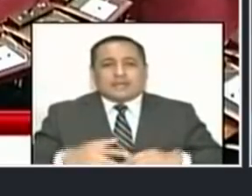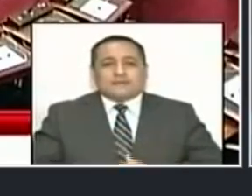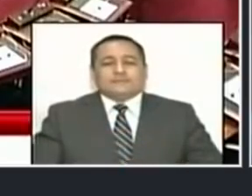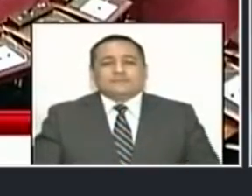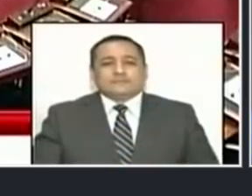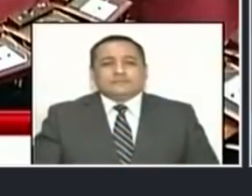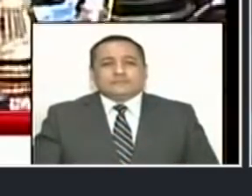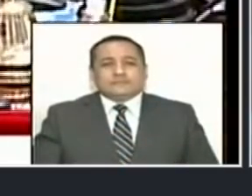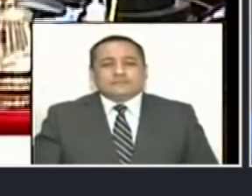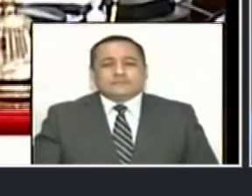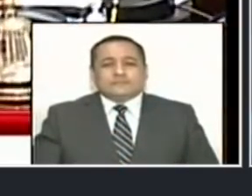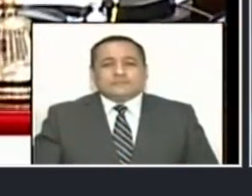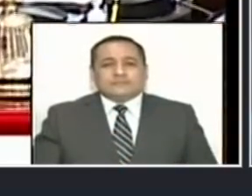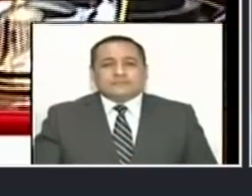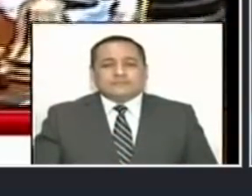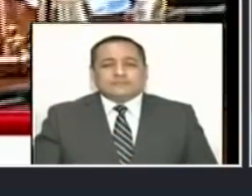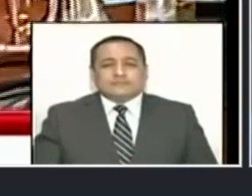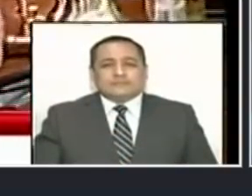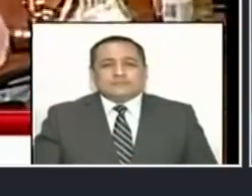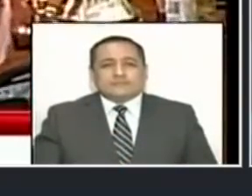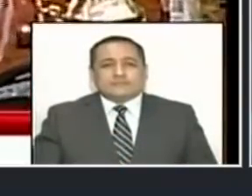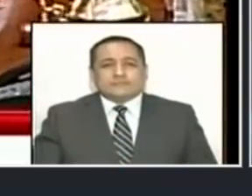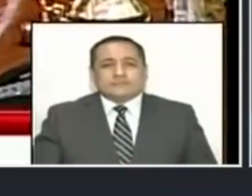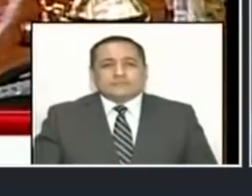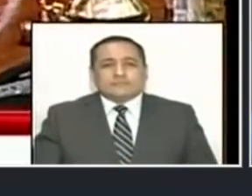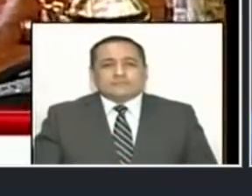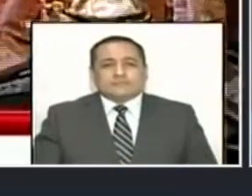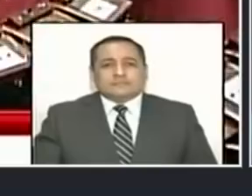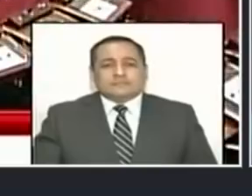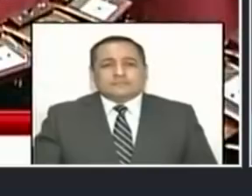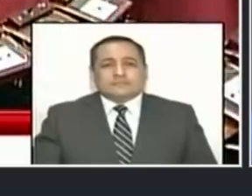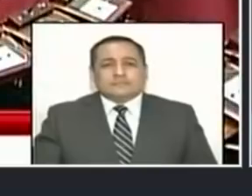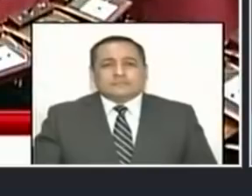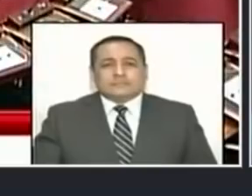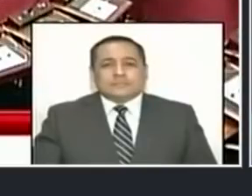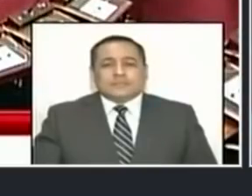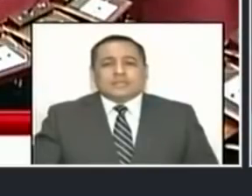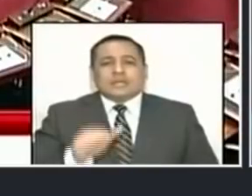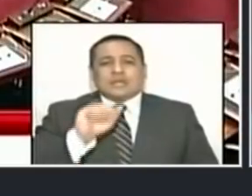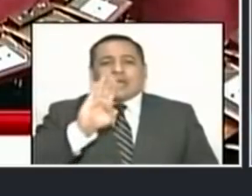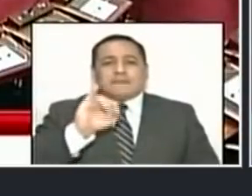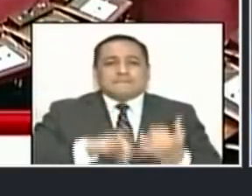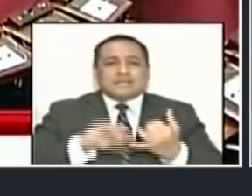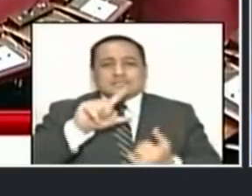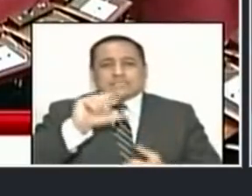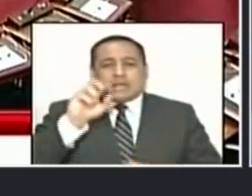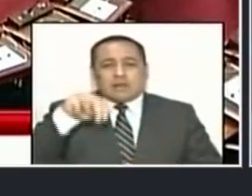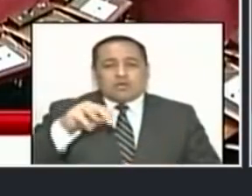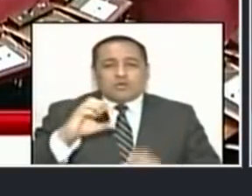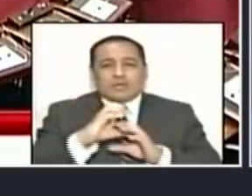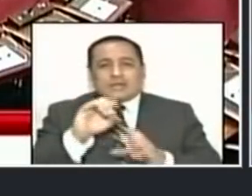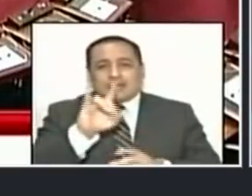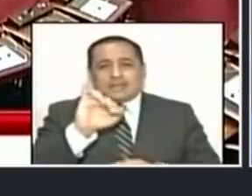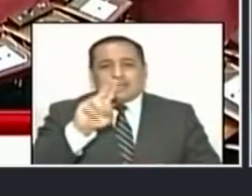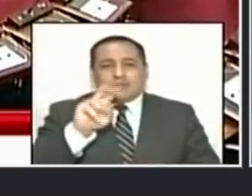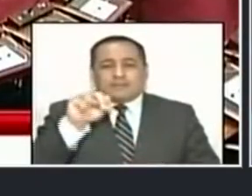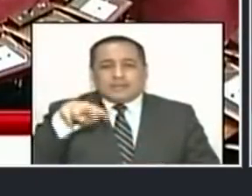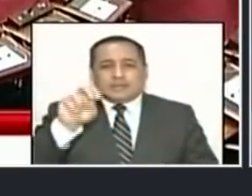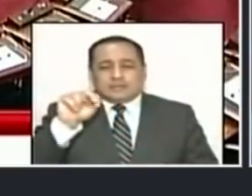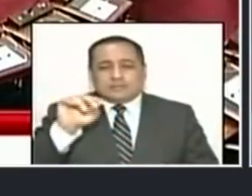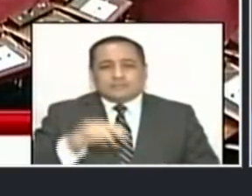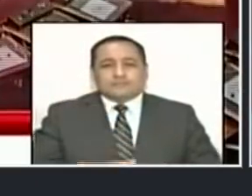termina siendo lo que hizo la semana pasada pensando que sería aplaudido por todo el país y la ciudadanía lo obliga a retroceder